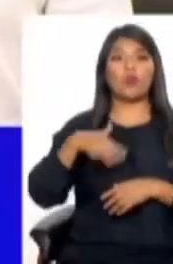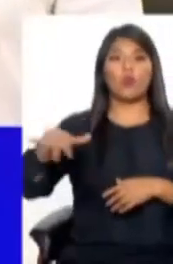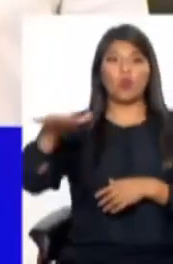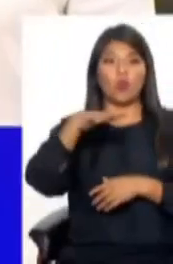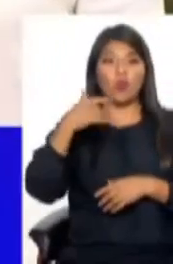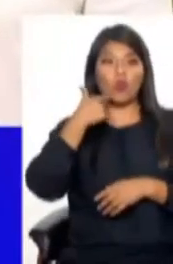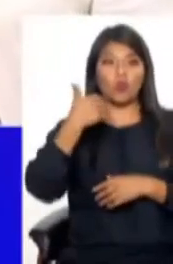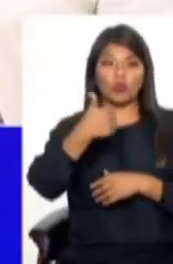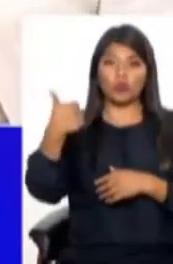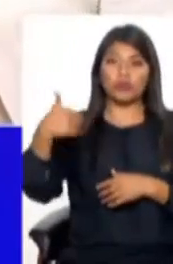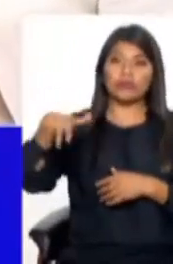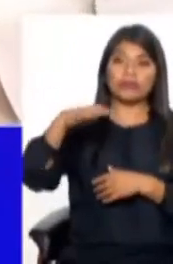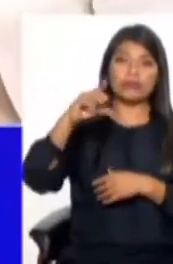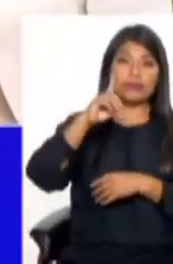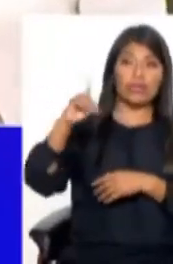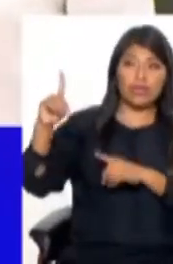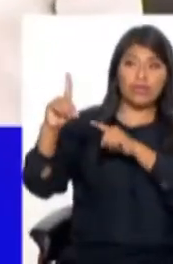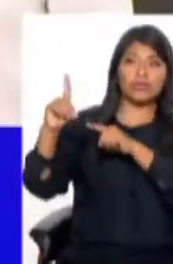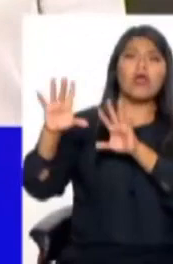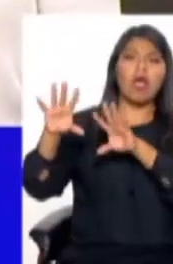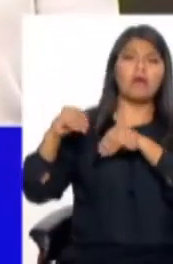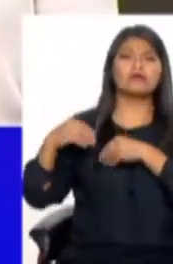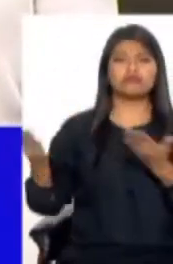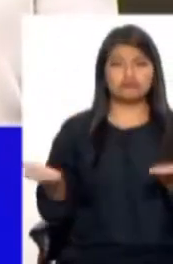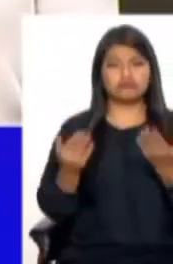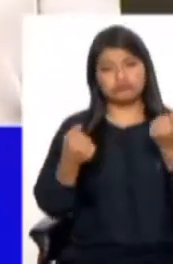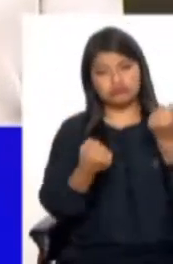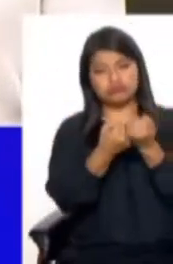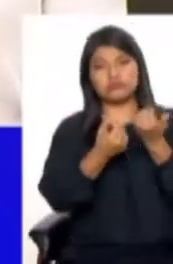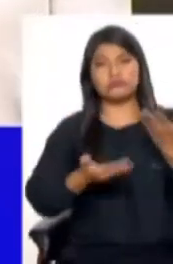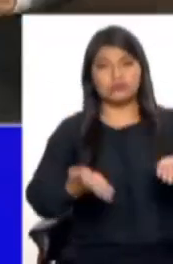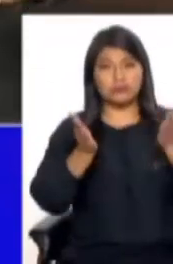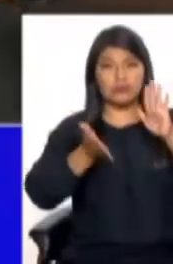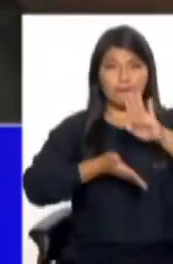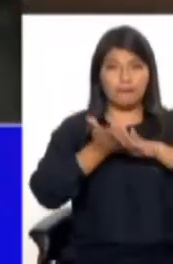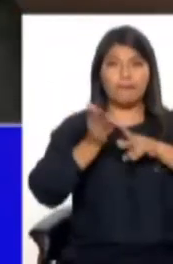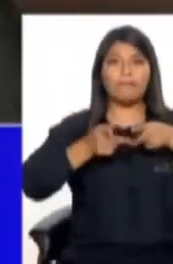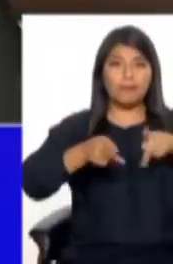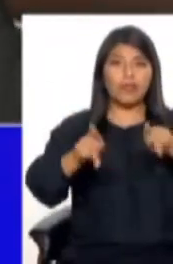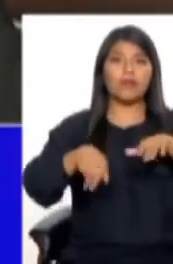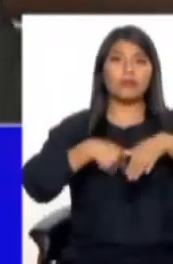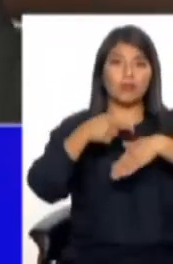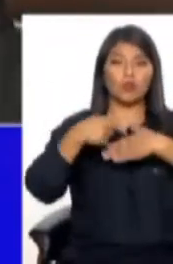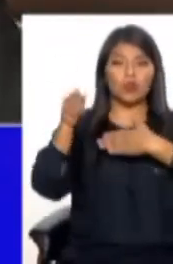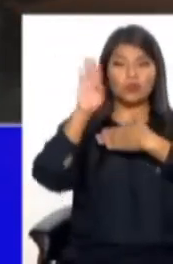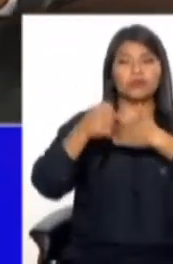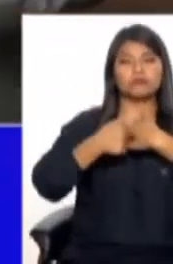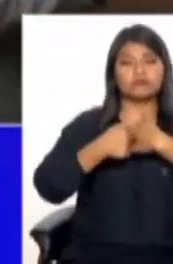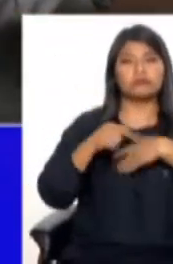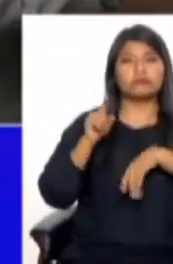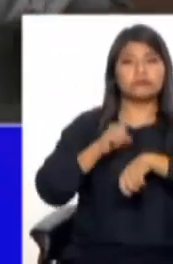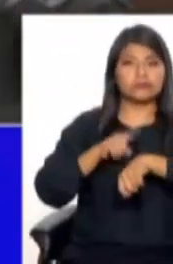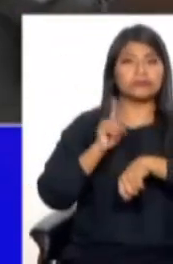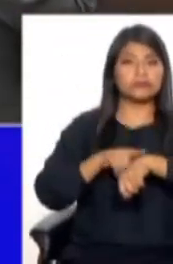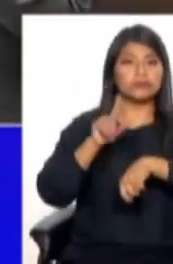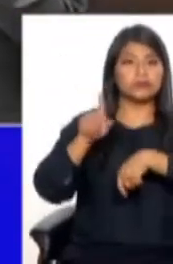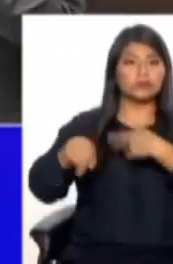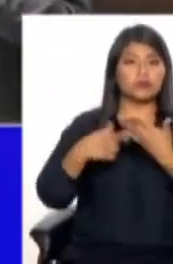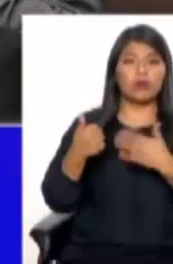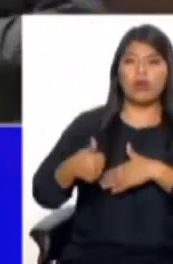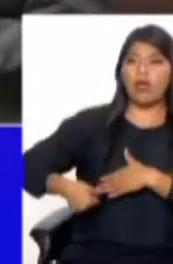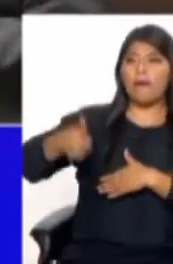derecha, ellos están respaldando el viaje de la presidenta Dina Boluarte, señalando que es hora de que la jefa de